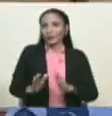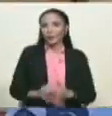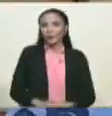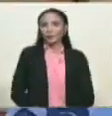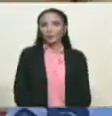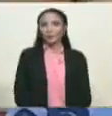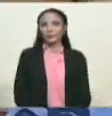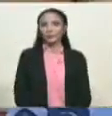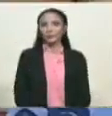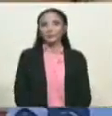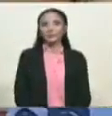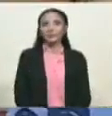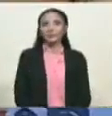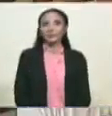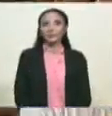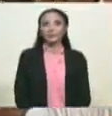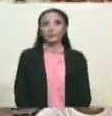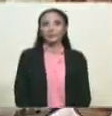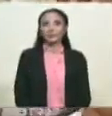Exgobernador.